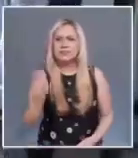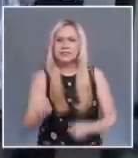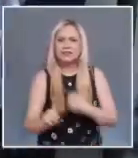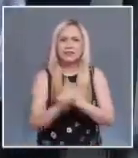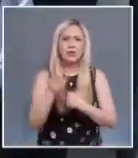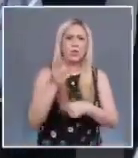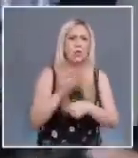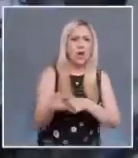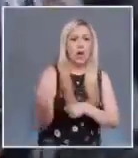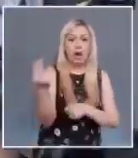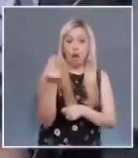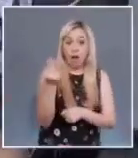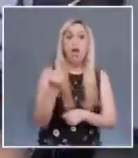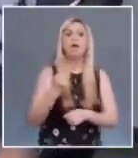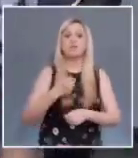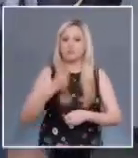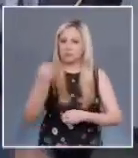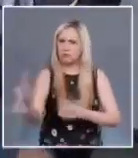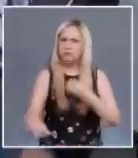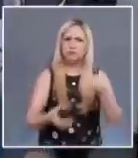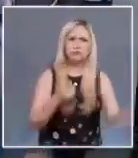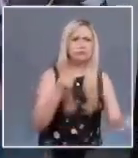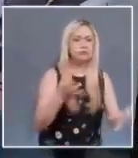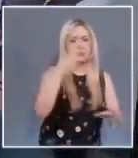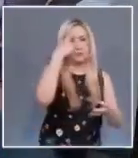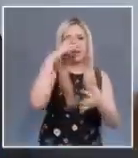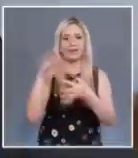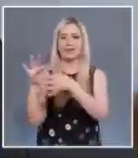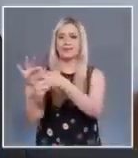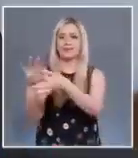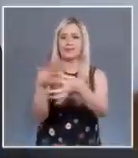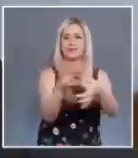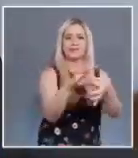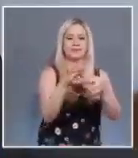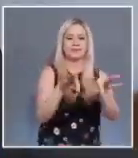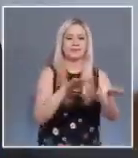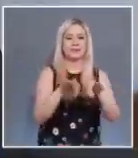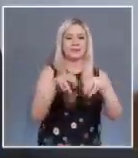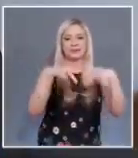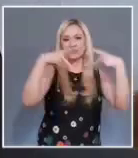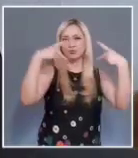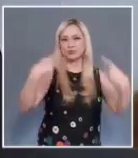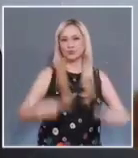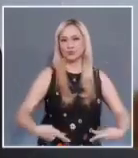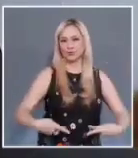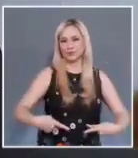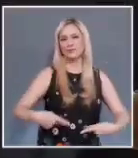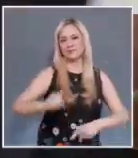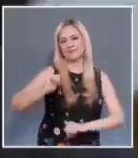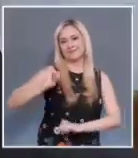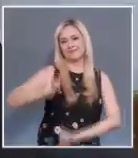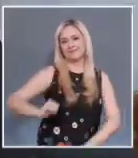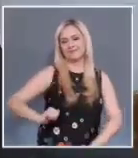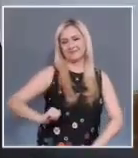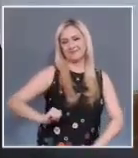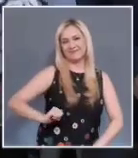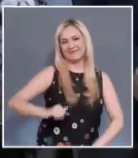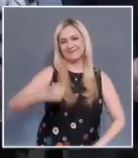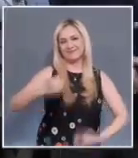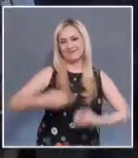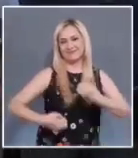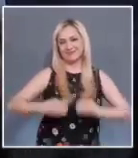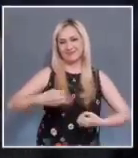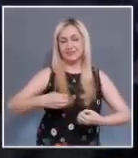que fortalece la unidad y el sentido de pertenencia a la institución. Durante el encuentro, el ministro Jorge Mario Pardo